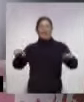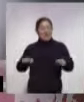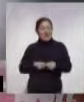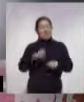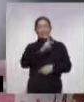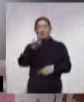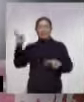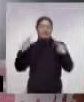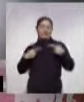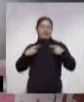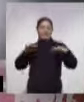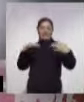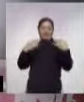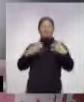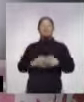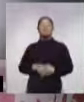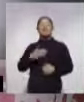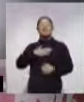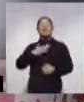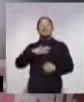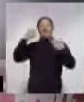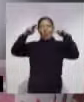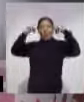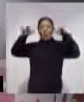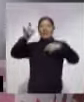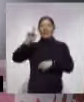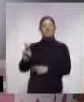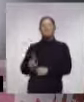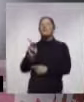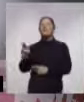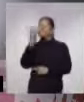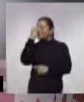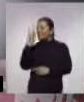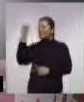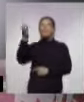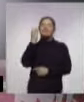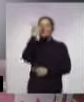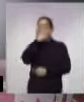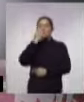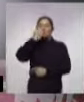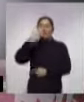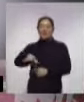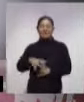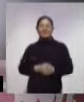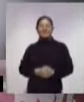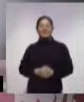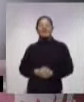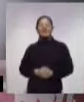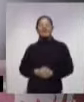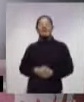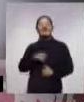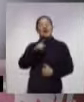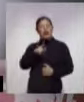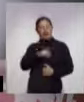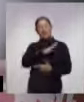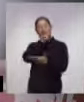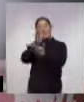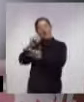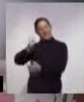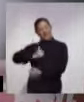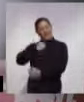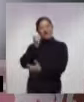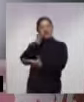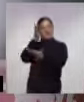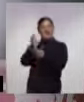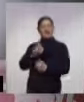auditorio. Lo seguimos desde Huamantla, este pueblo mágico tan, tan bonito que no puede usted dejar de visitar si